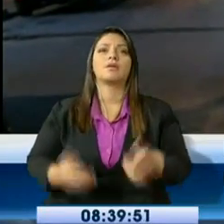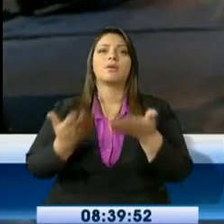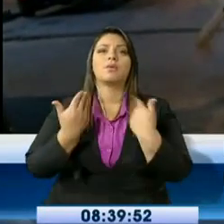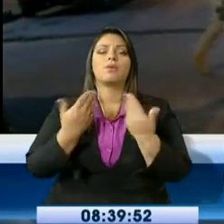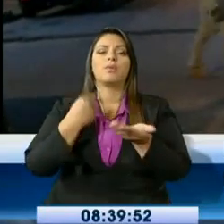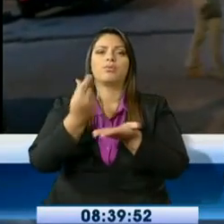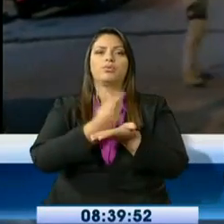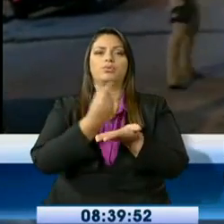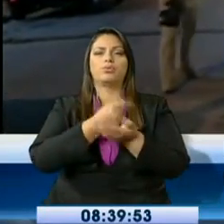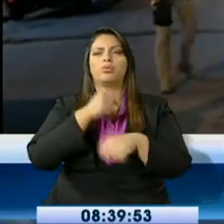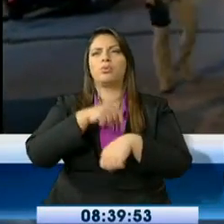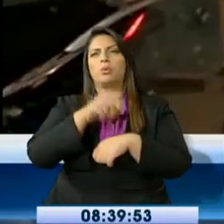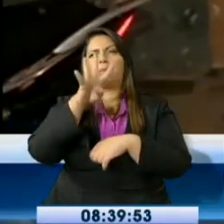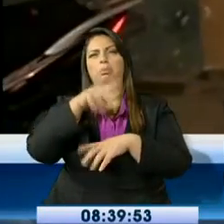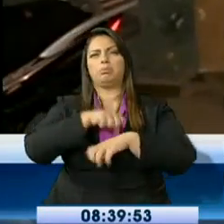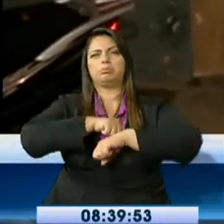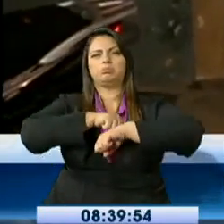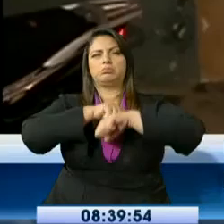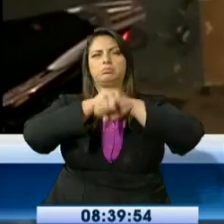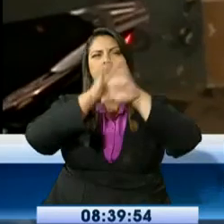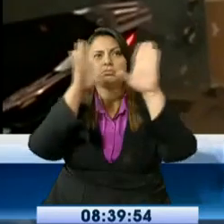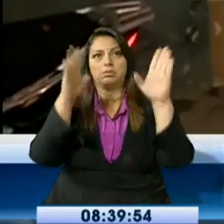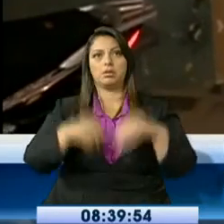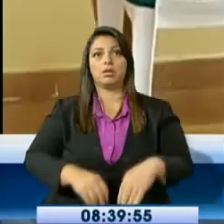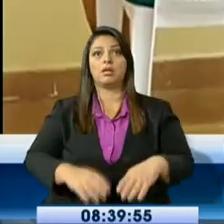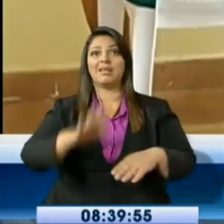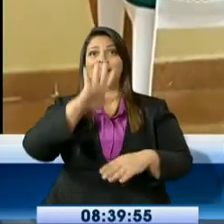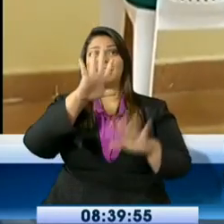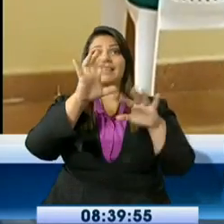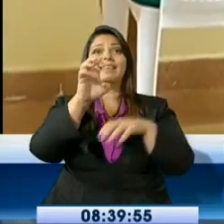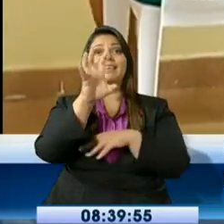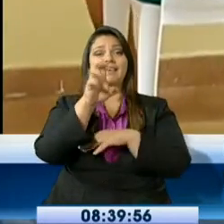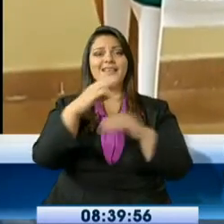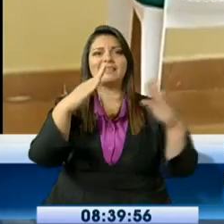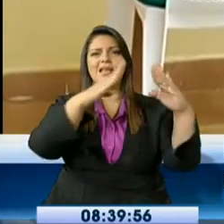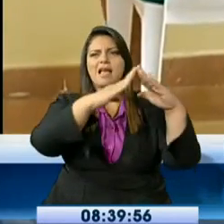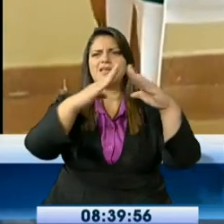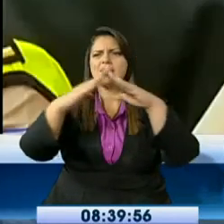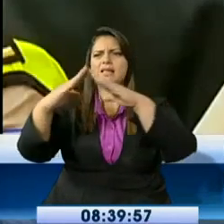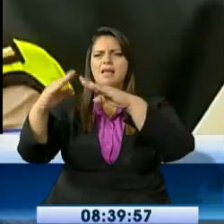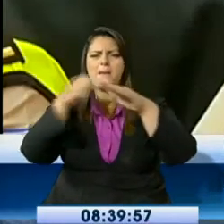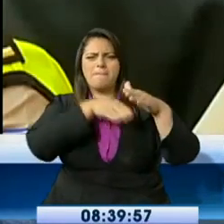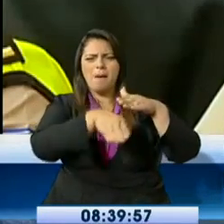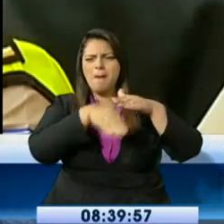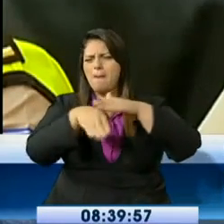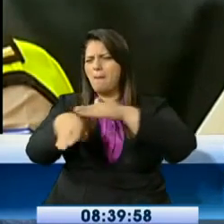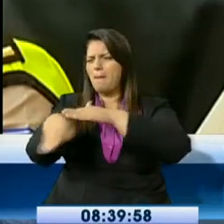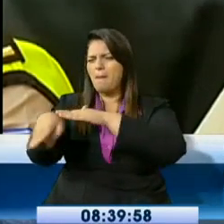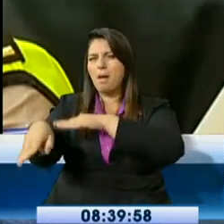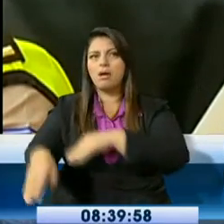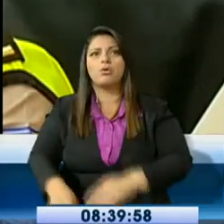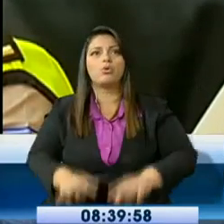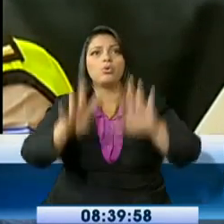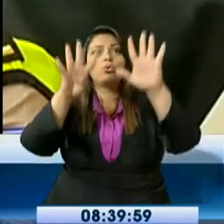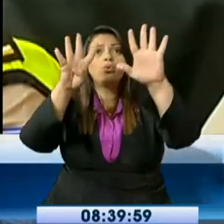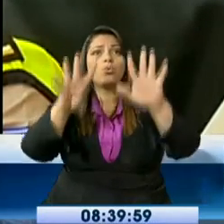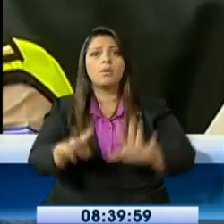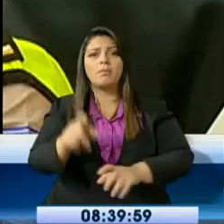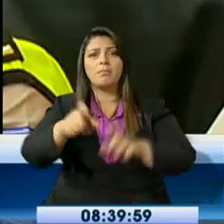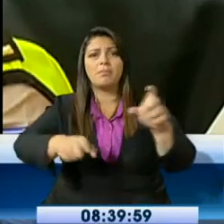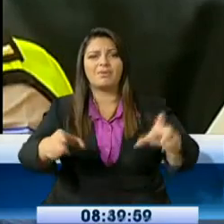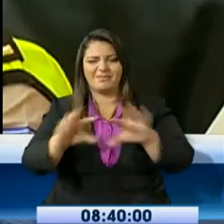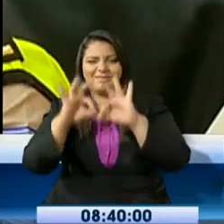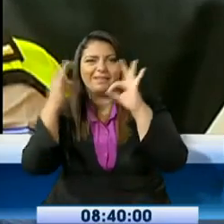Febres Cordero del Guasmo Sur. Allanaron 15 domicilios y detuvieron a 9 personas. Estaba compuesta por un grupo familiar